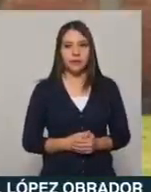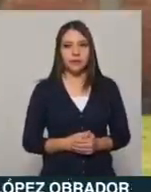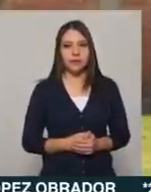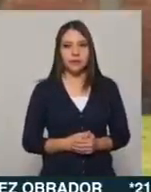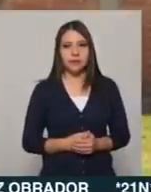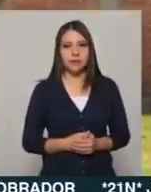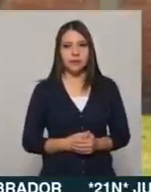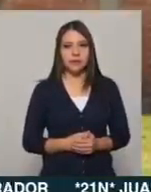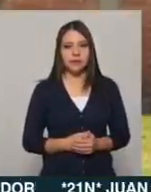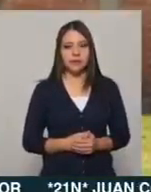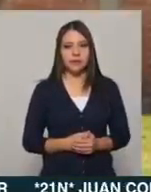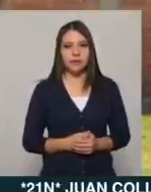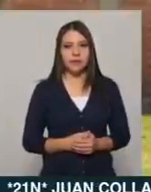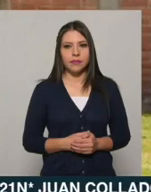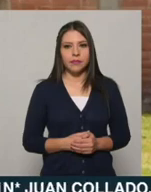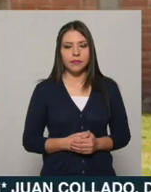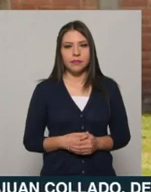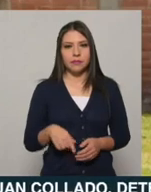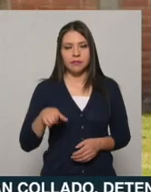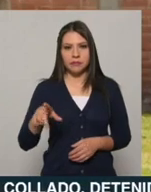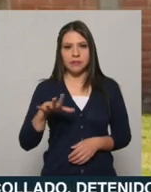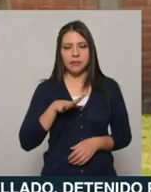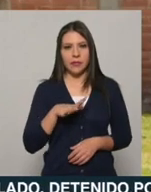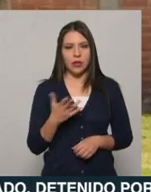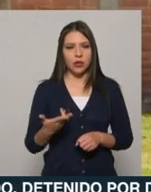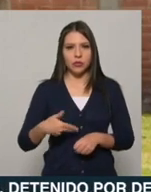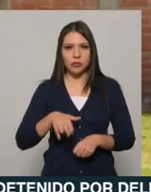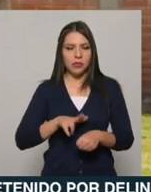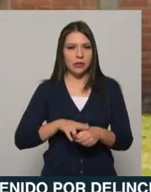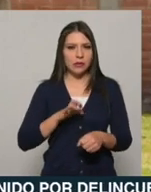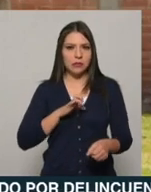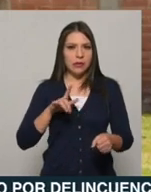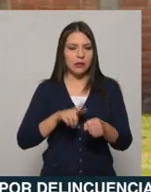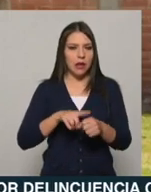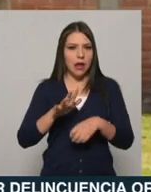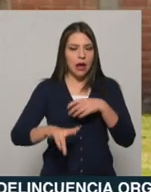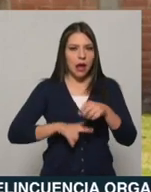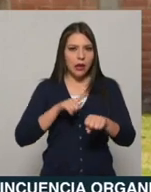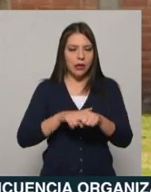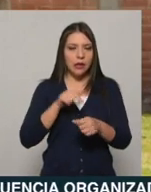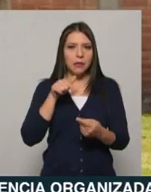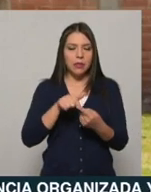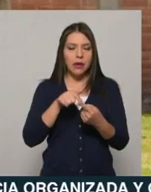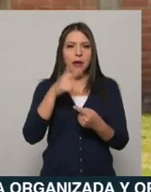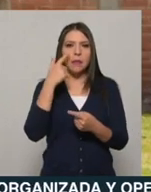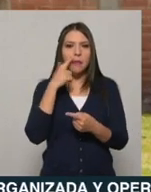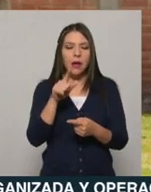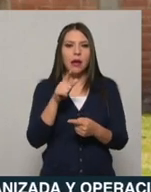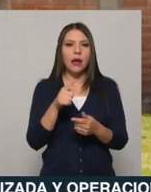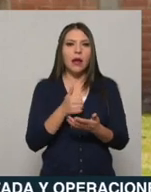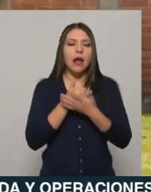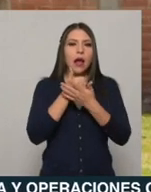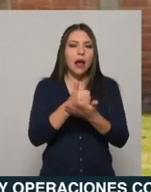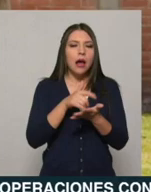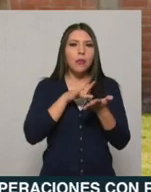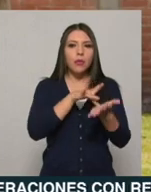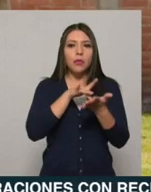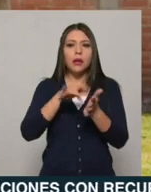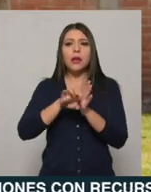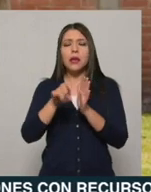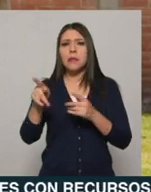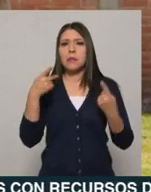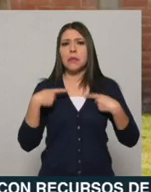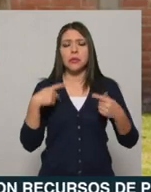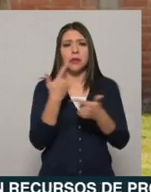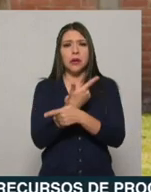Sí, tenemos un hospital veterinario con causa en el que ofrecemos atención veterinaria para perros del público en